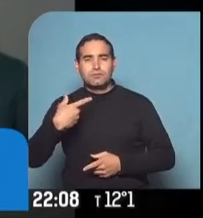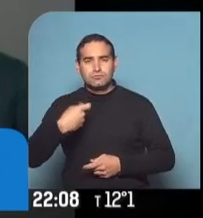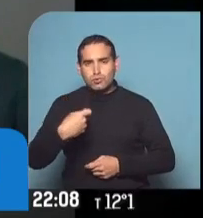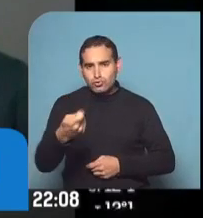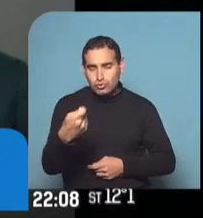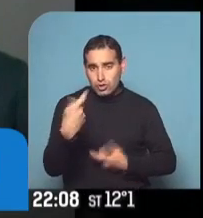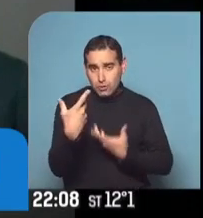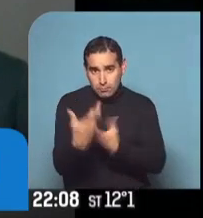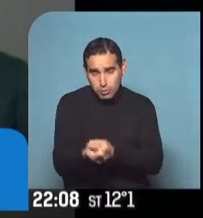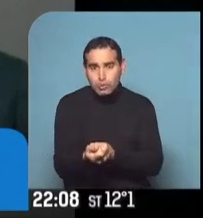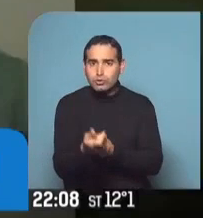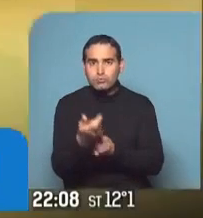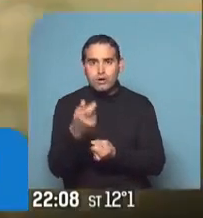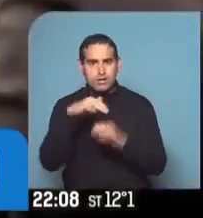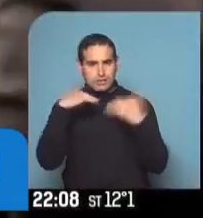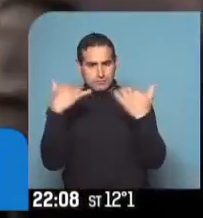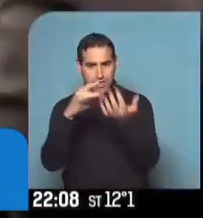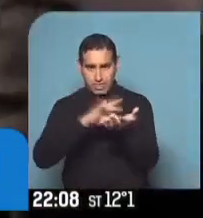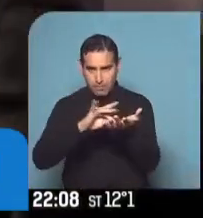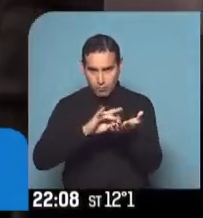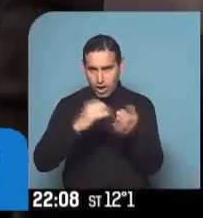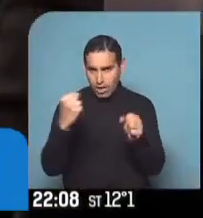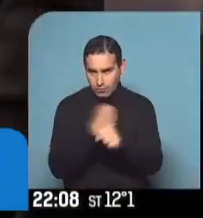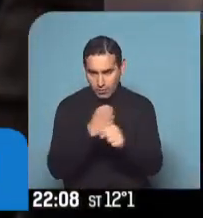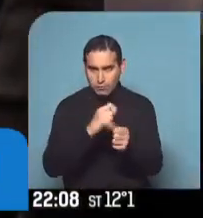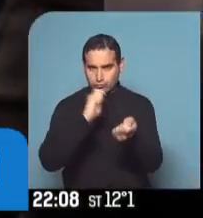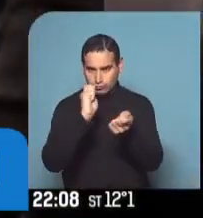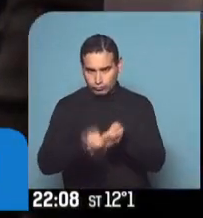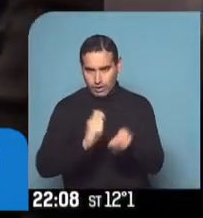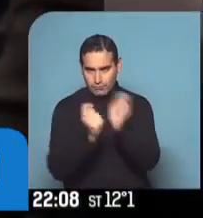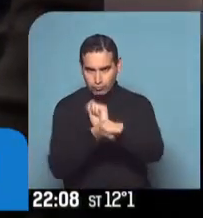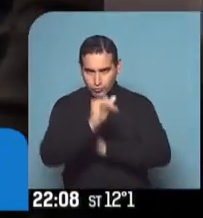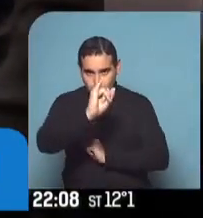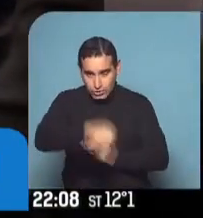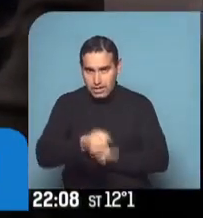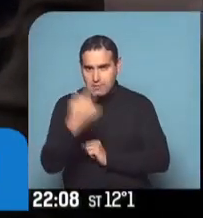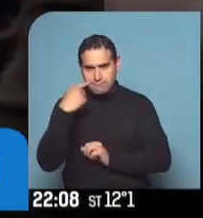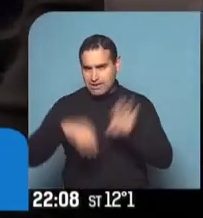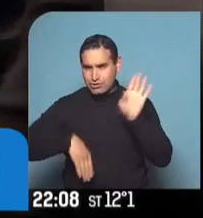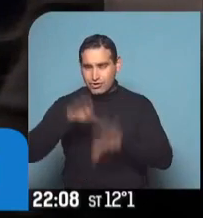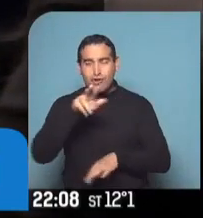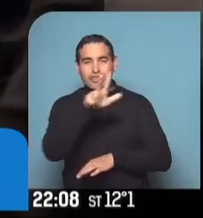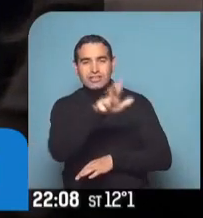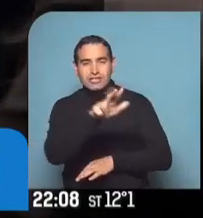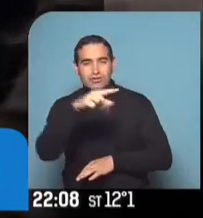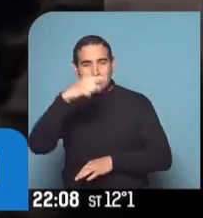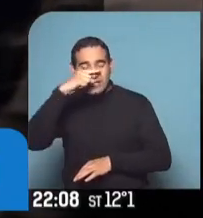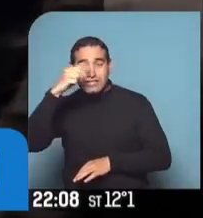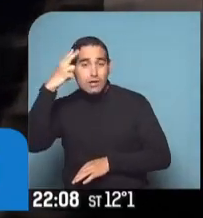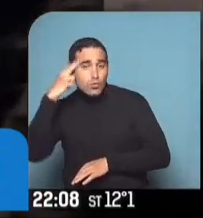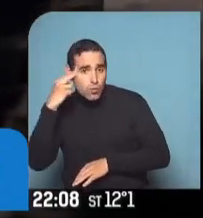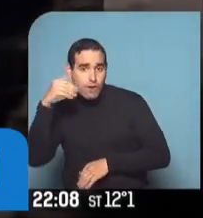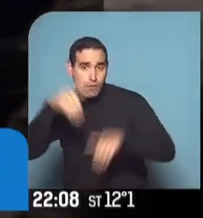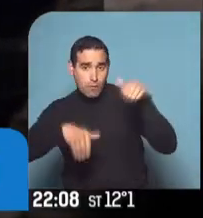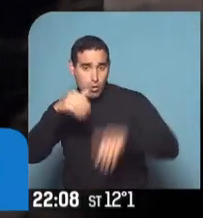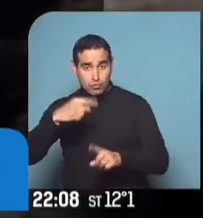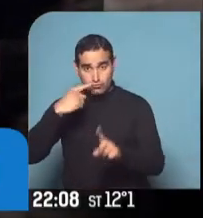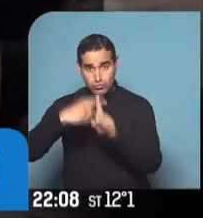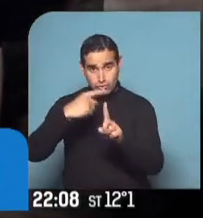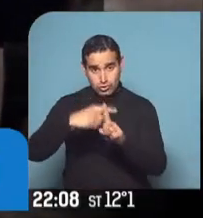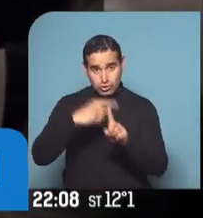aprobada con cambios en diputados en la primera ronda de votación por una amplia mayoría de 379 votos a favor